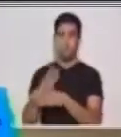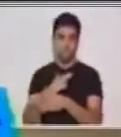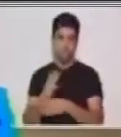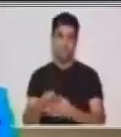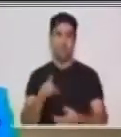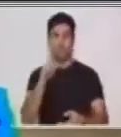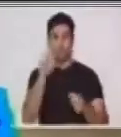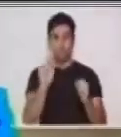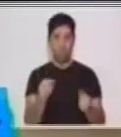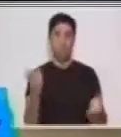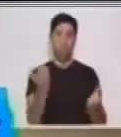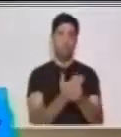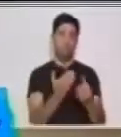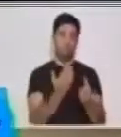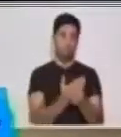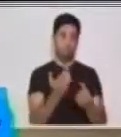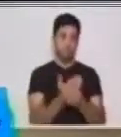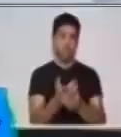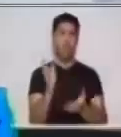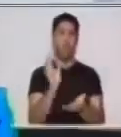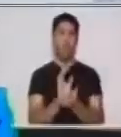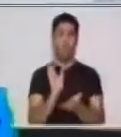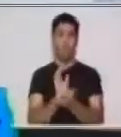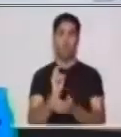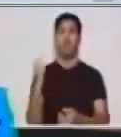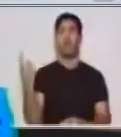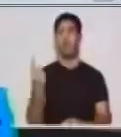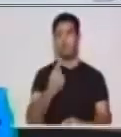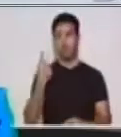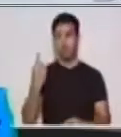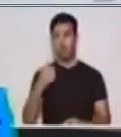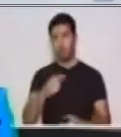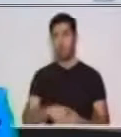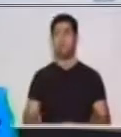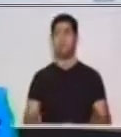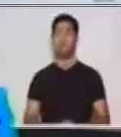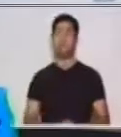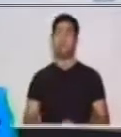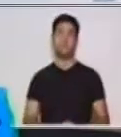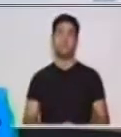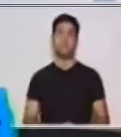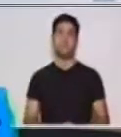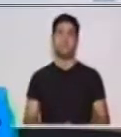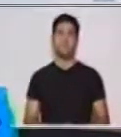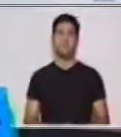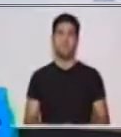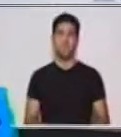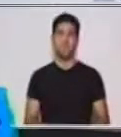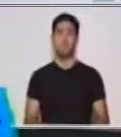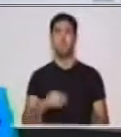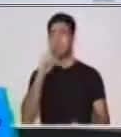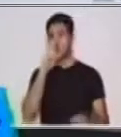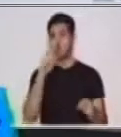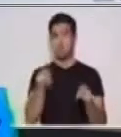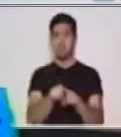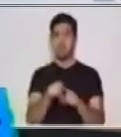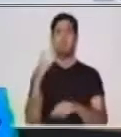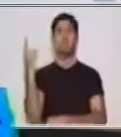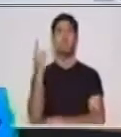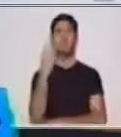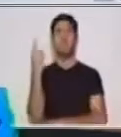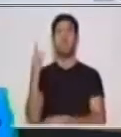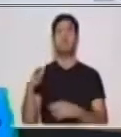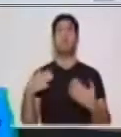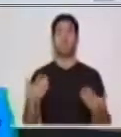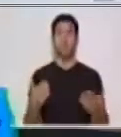trabajos en una caja o en un folder que va a ser tu portafolio de aprendizaje. Algo muy importante, quédate en